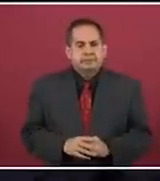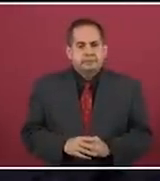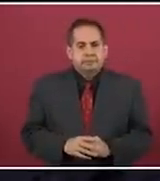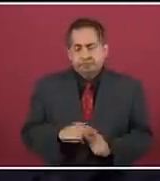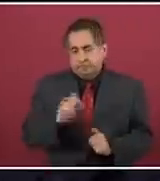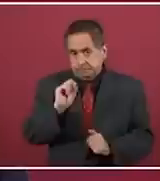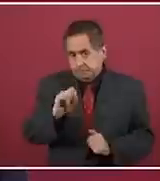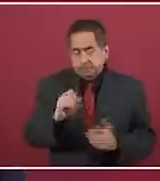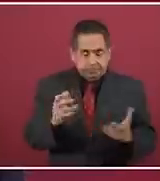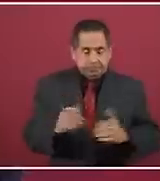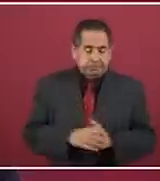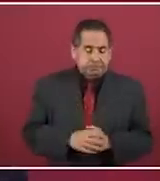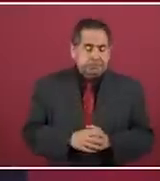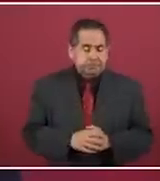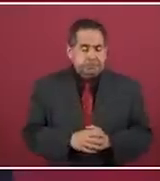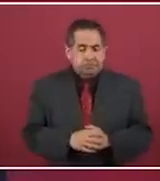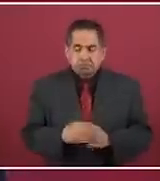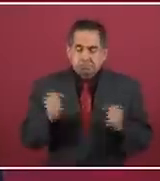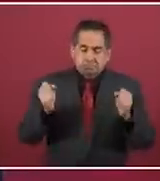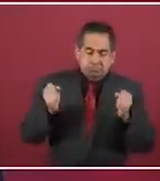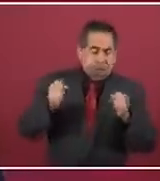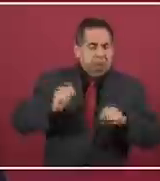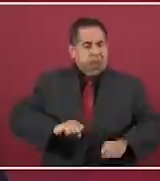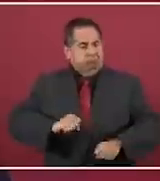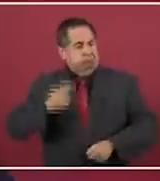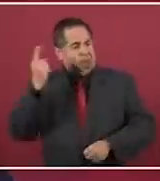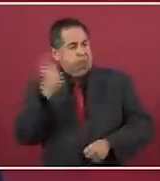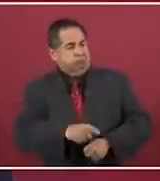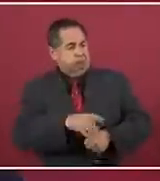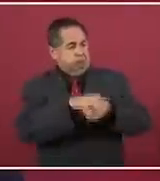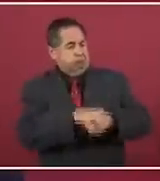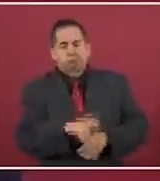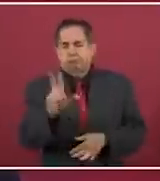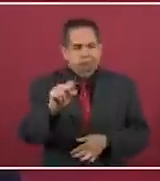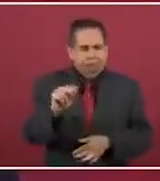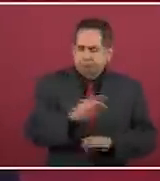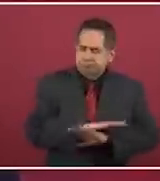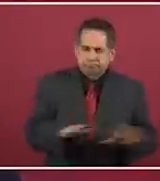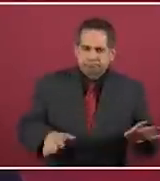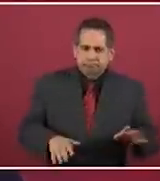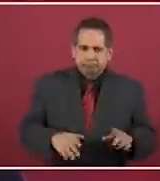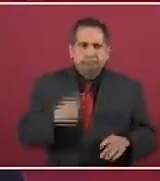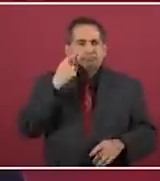sin autoritarismo, con democracia.